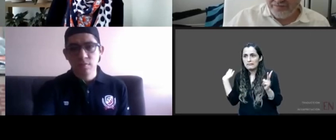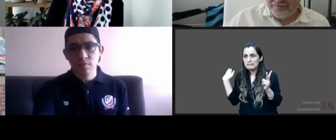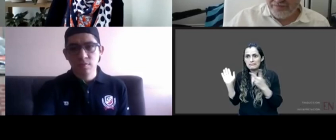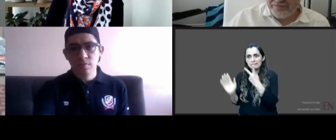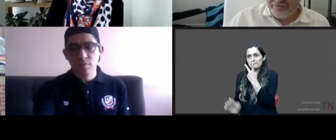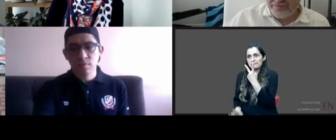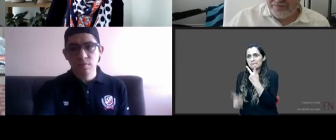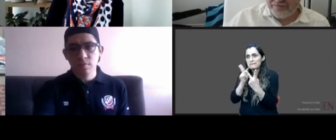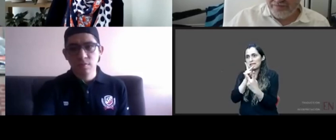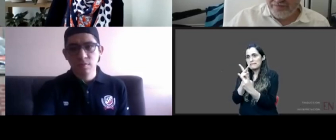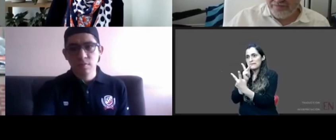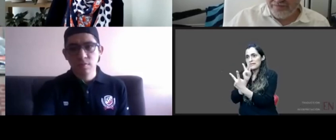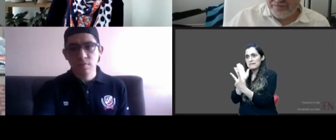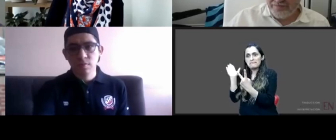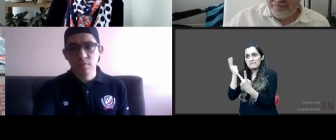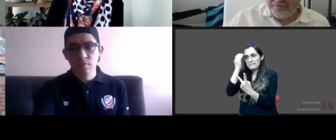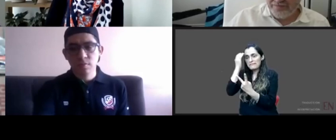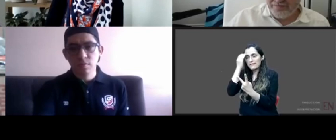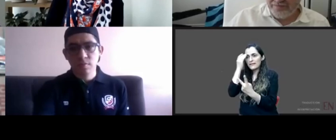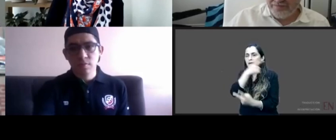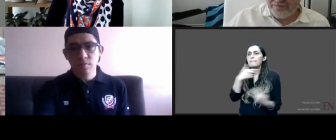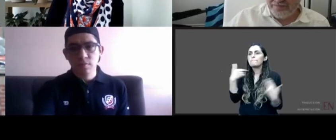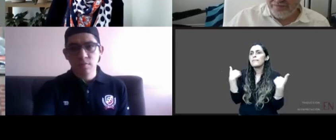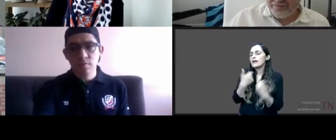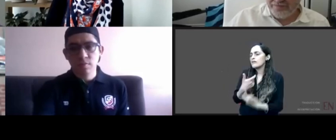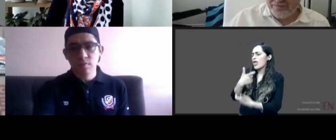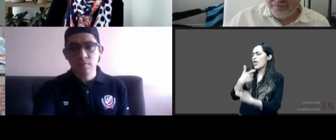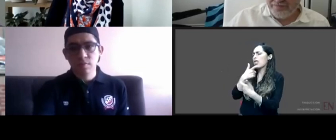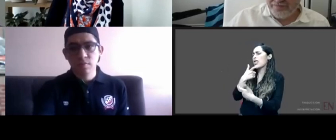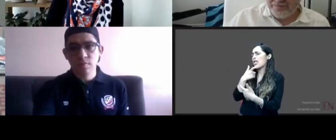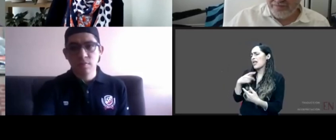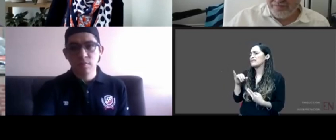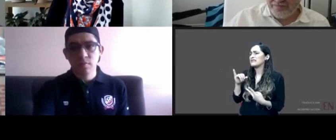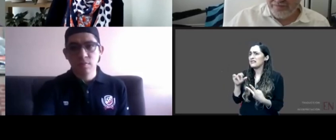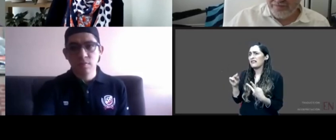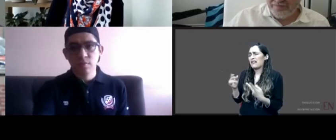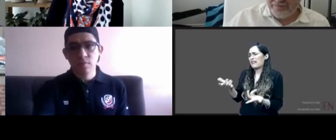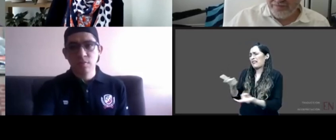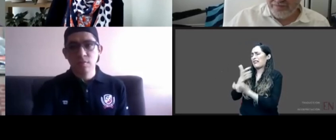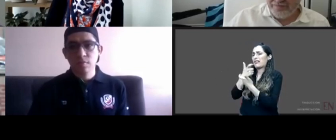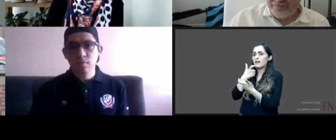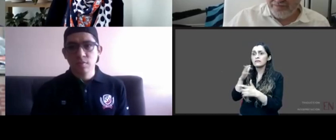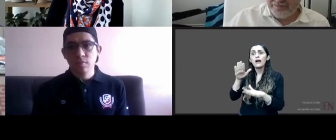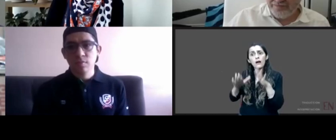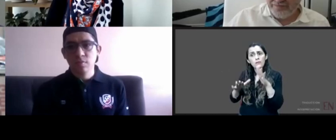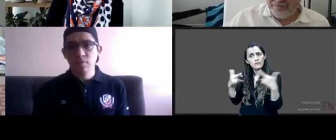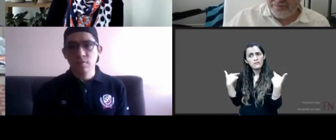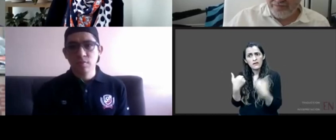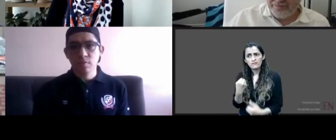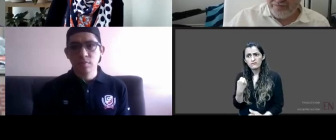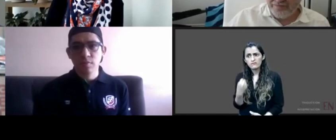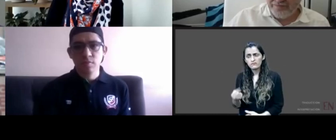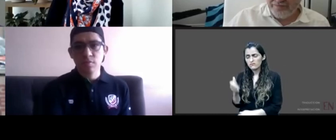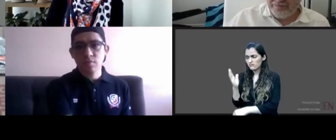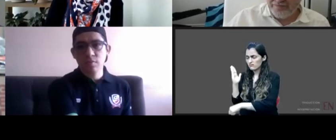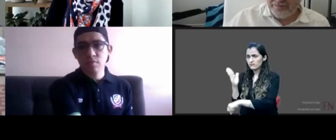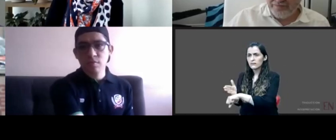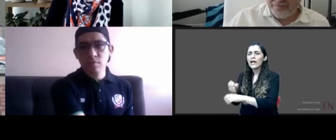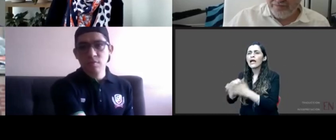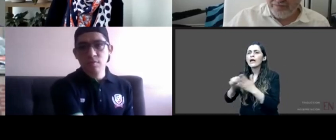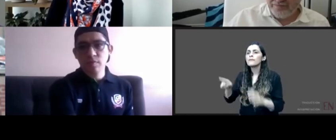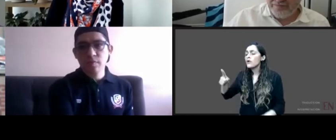se reían o se burlaban o se molestaban, nos castigaban si hablábamos nuestra lengua